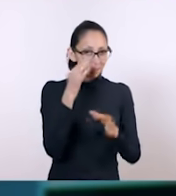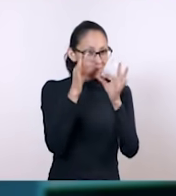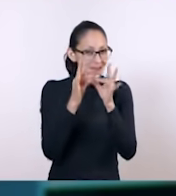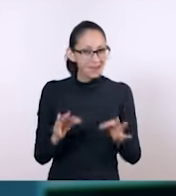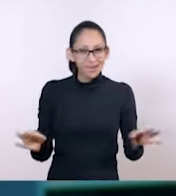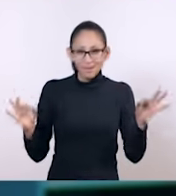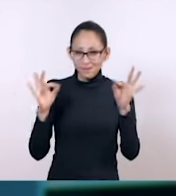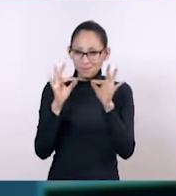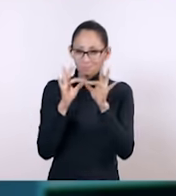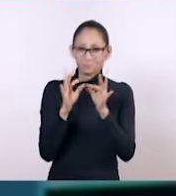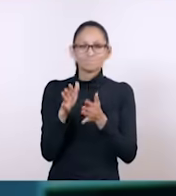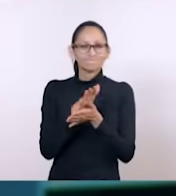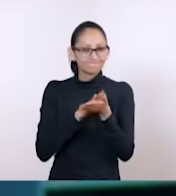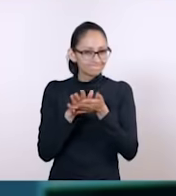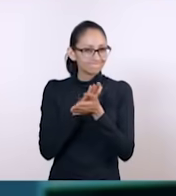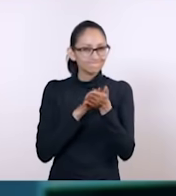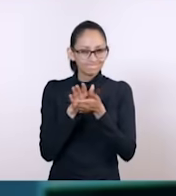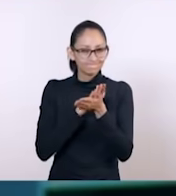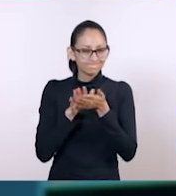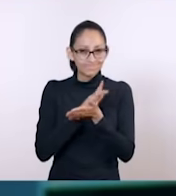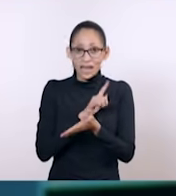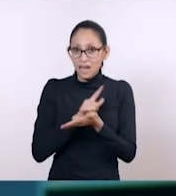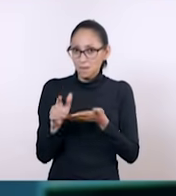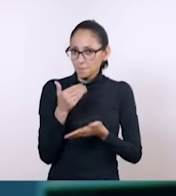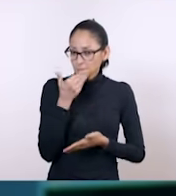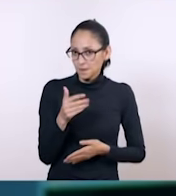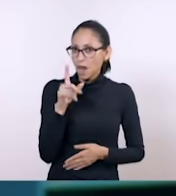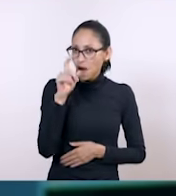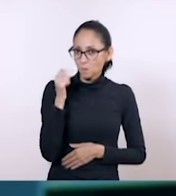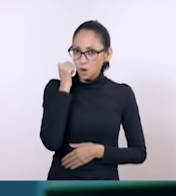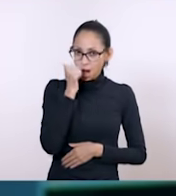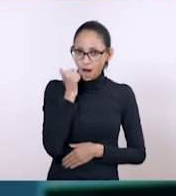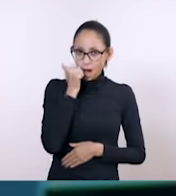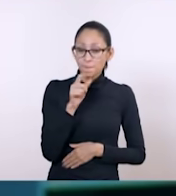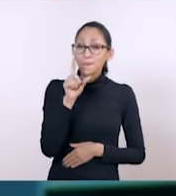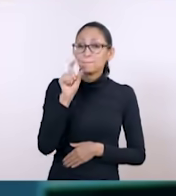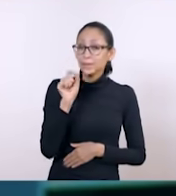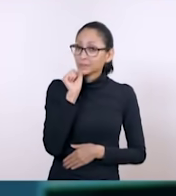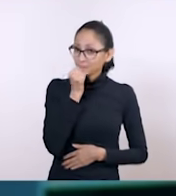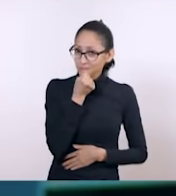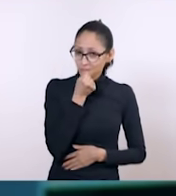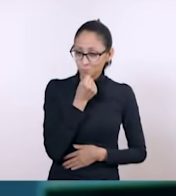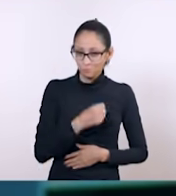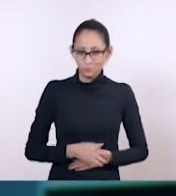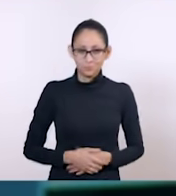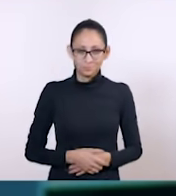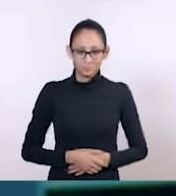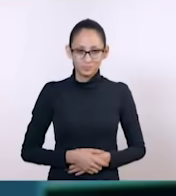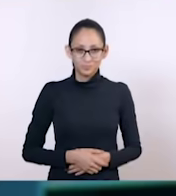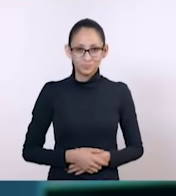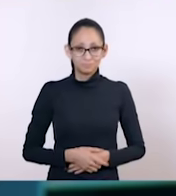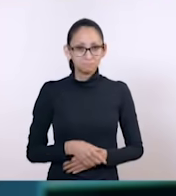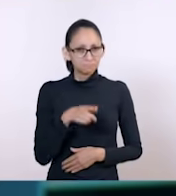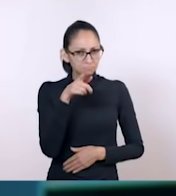Recuerda que es importante lavar muy bien tus manos con agua y con jabón durante 20 segundos.